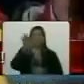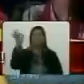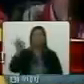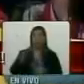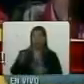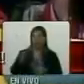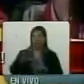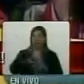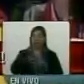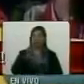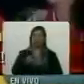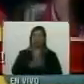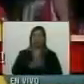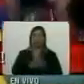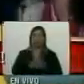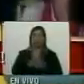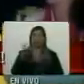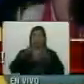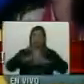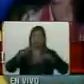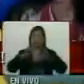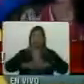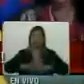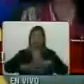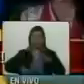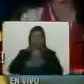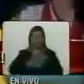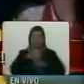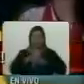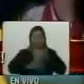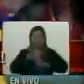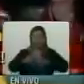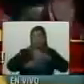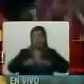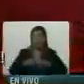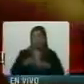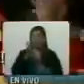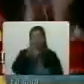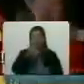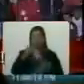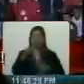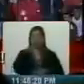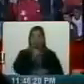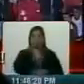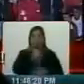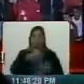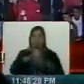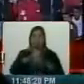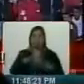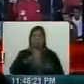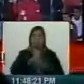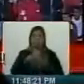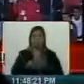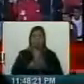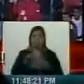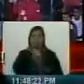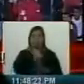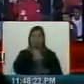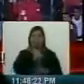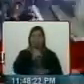cajas, se haga la auditoría. ¡Vamos a hacerlo! ¡No tenemos miedo! ¡Que las cajas